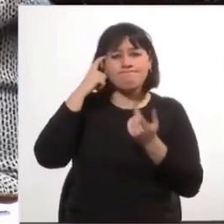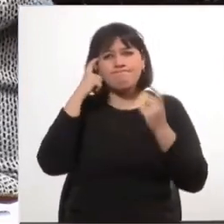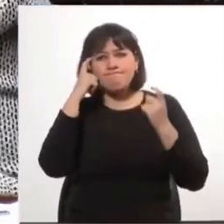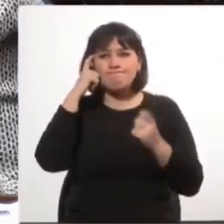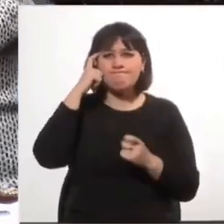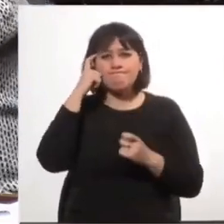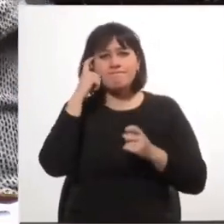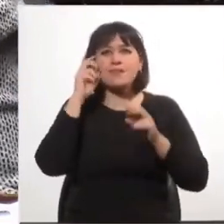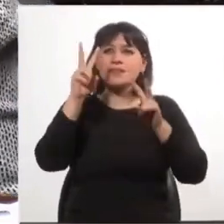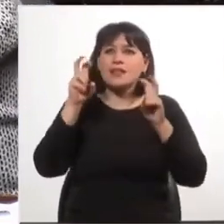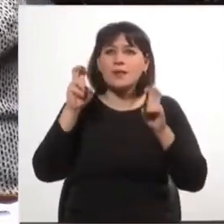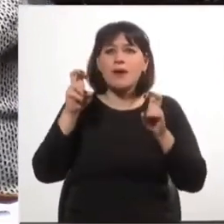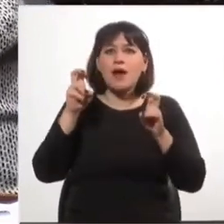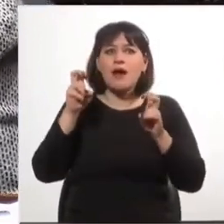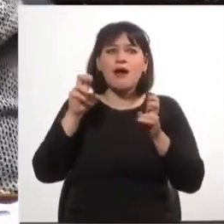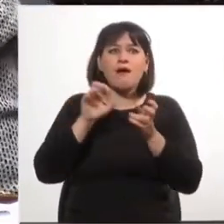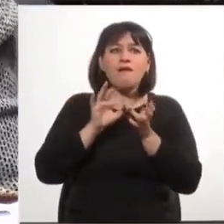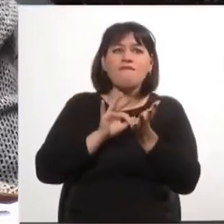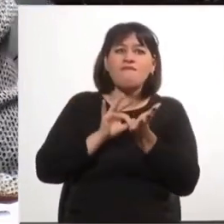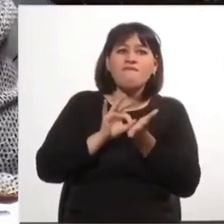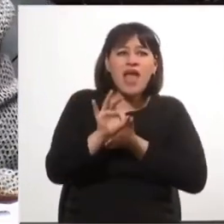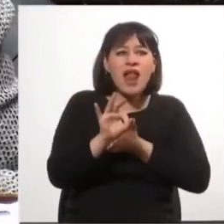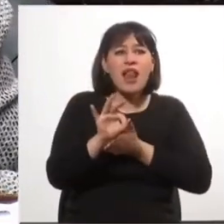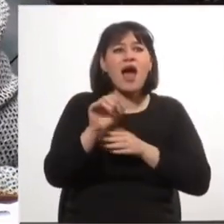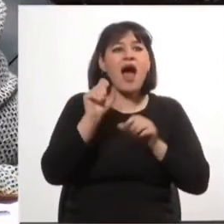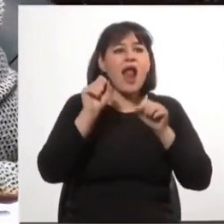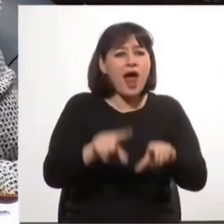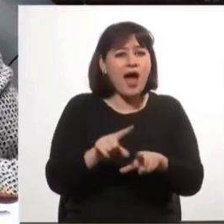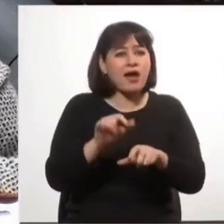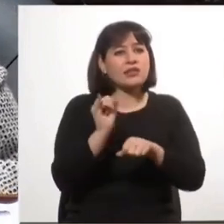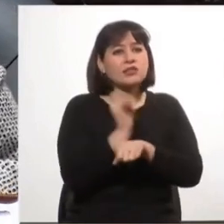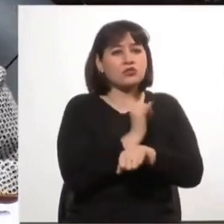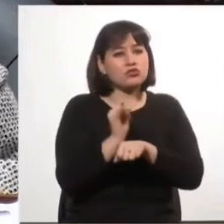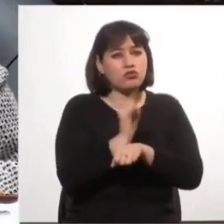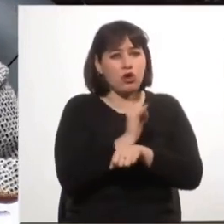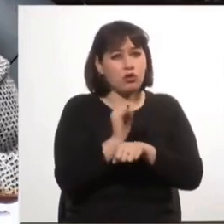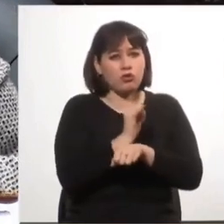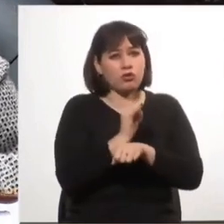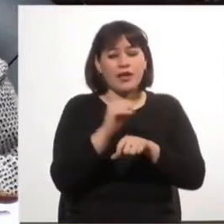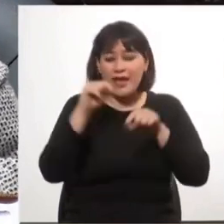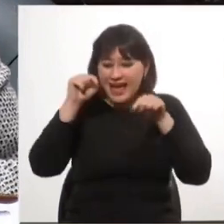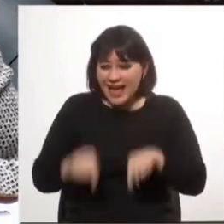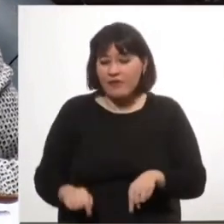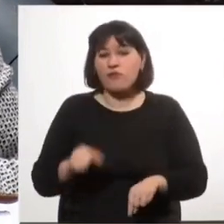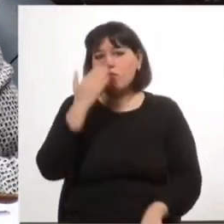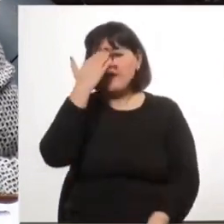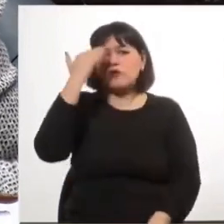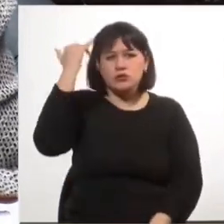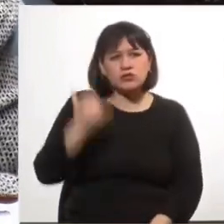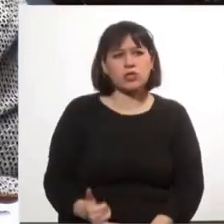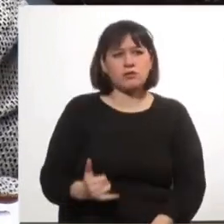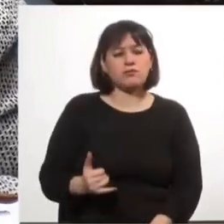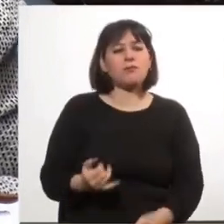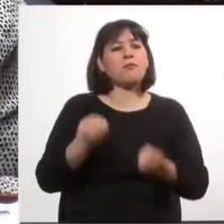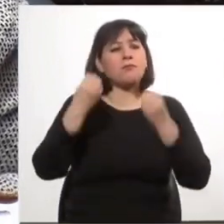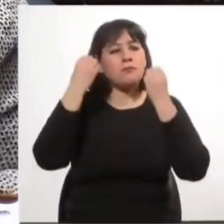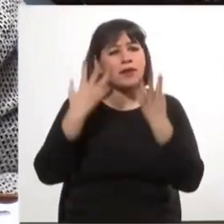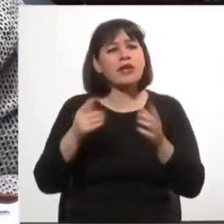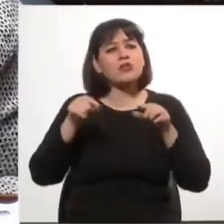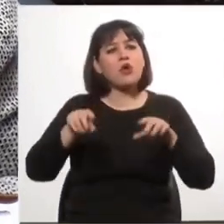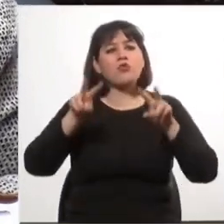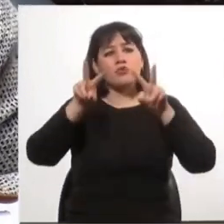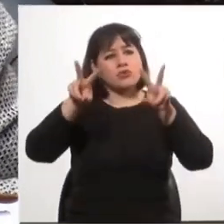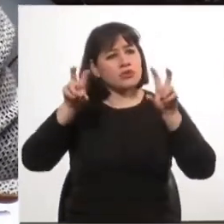vista de la lealtad institucional que esta fuerza política sí tiene, porque es un